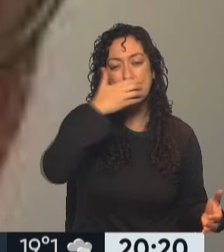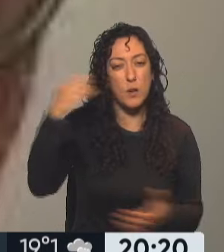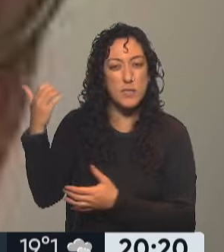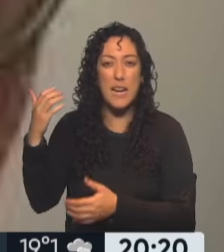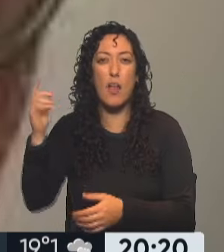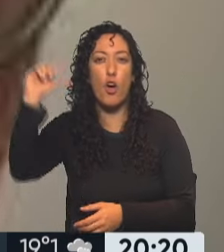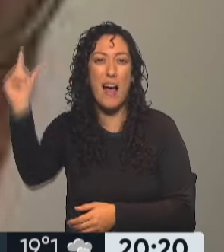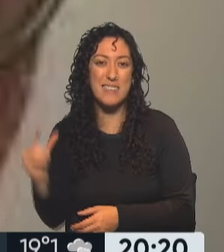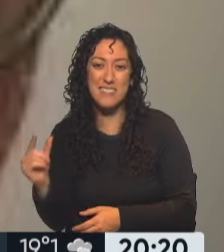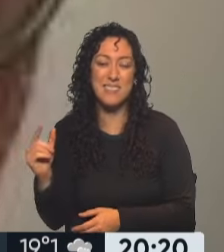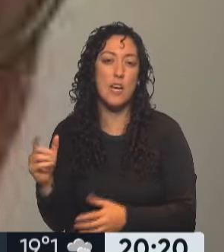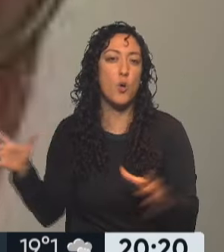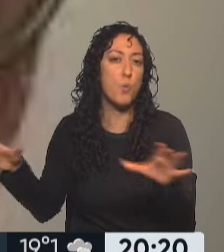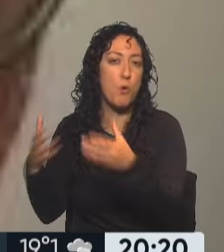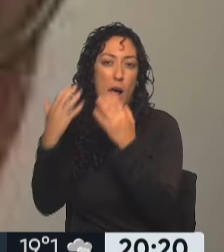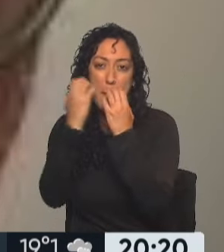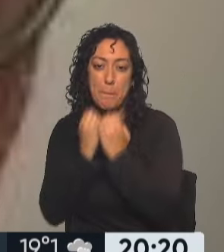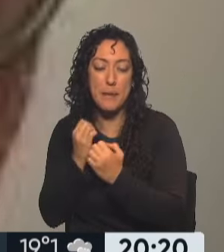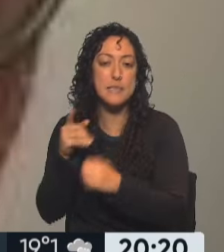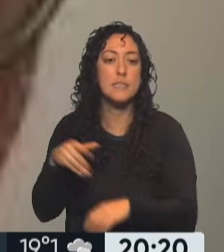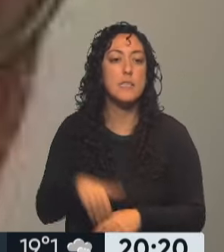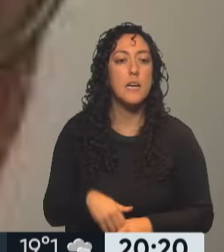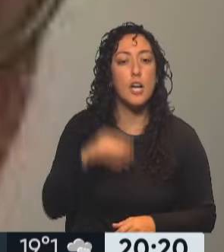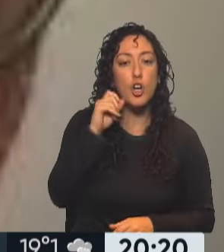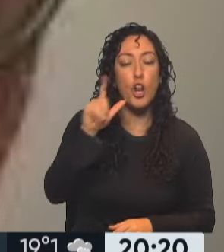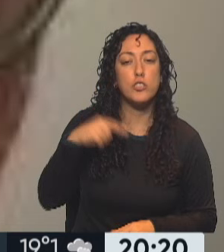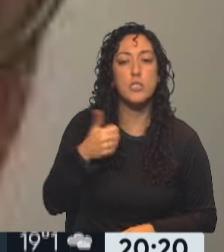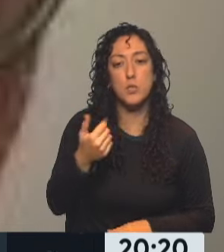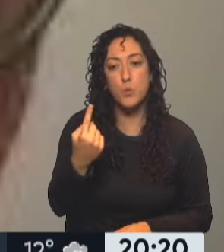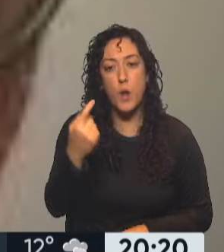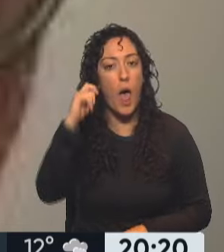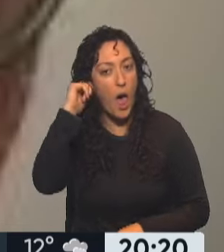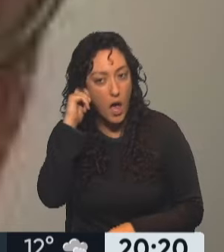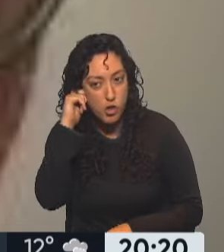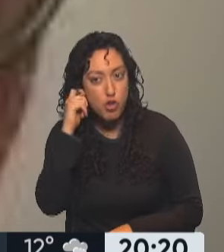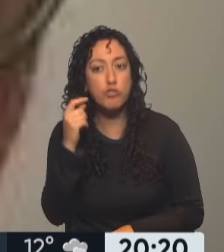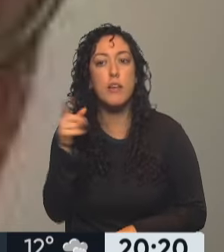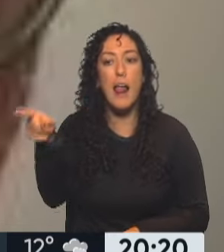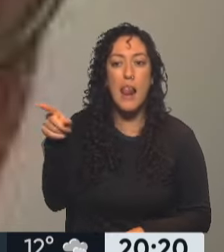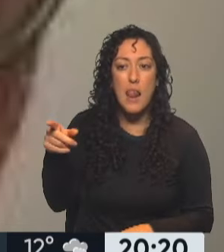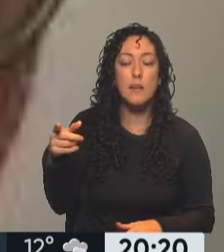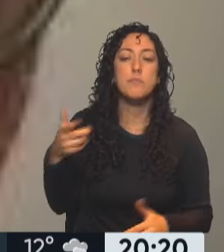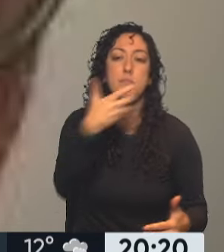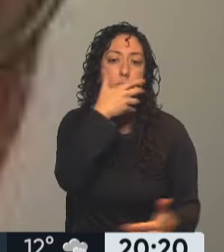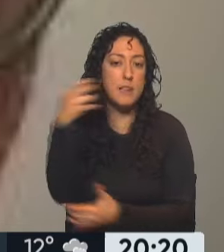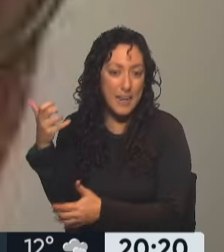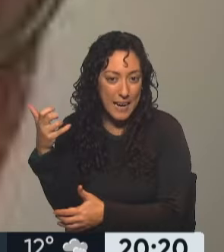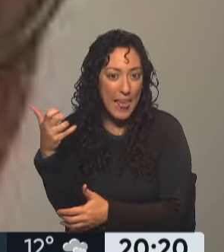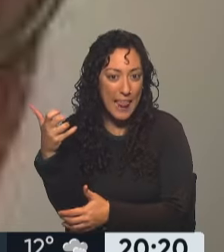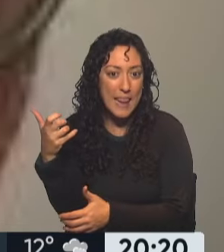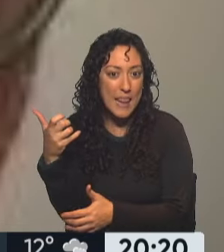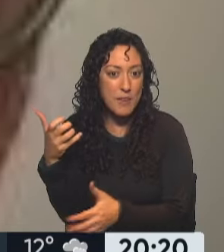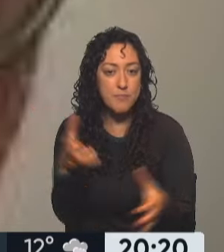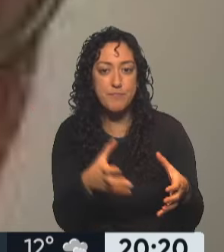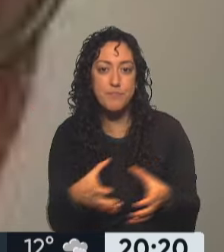en Gaza. Se trata de Lior Rudaef, de 61 años. El hombre fue uno de los rehenes que el grupo terrorista Hamás trasladó